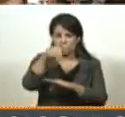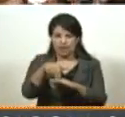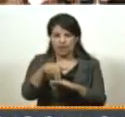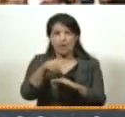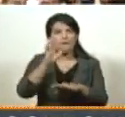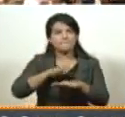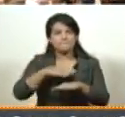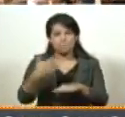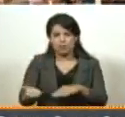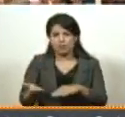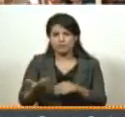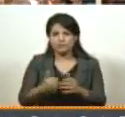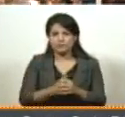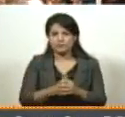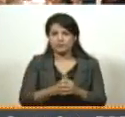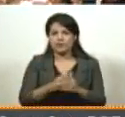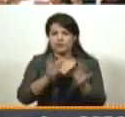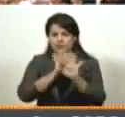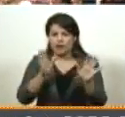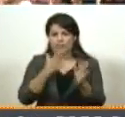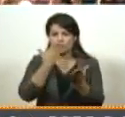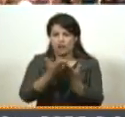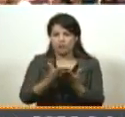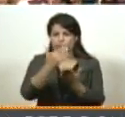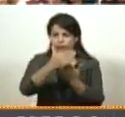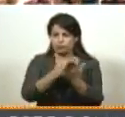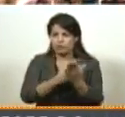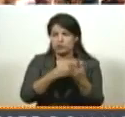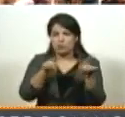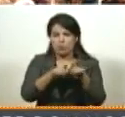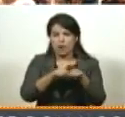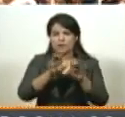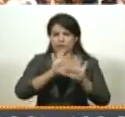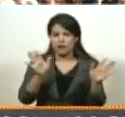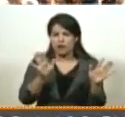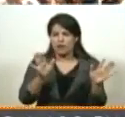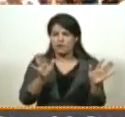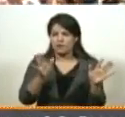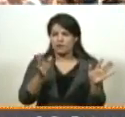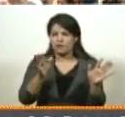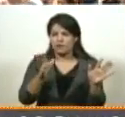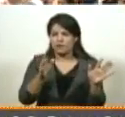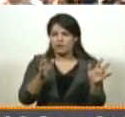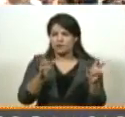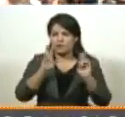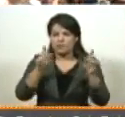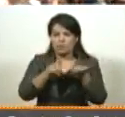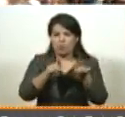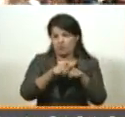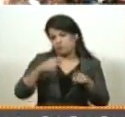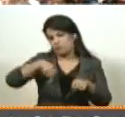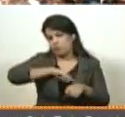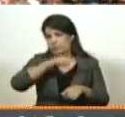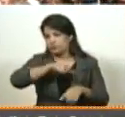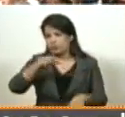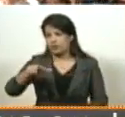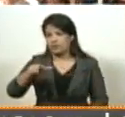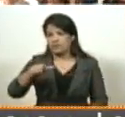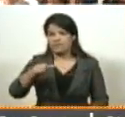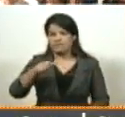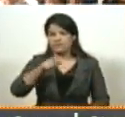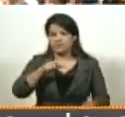porque nos los hemos planteado por la novedad de este evento que incluye también